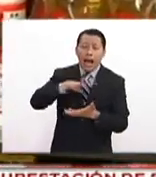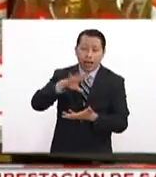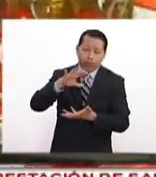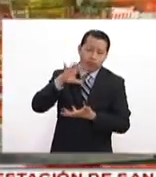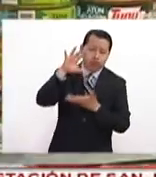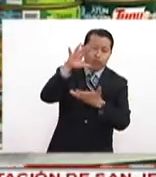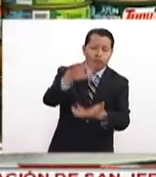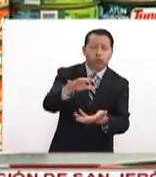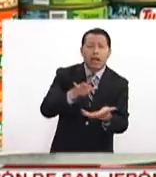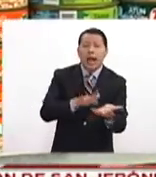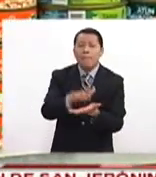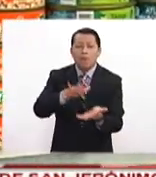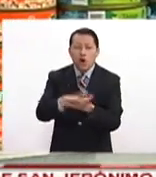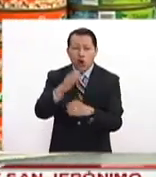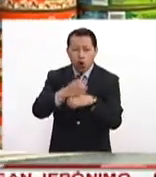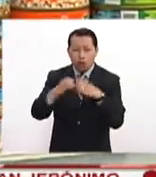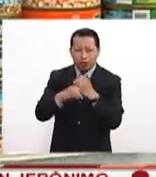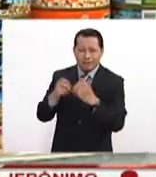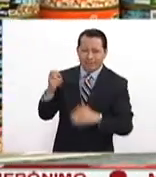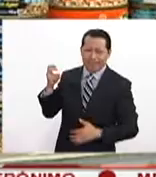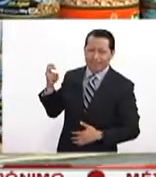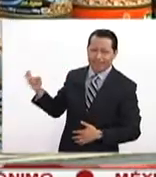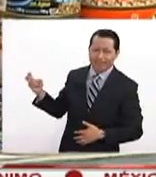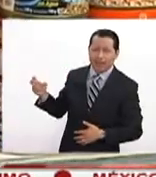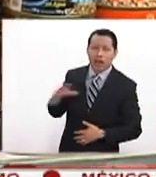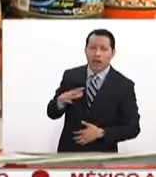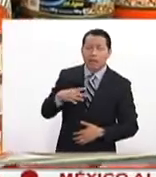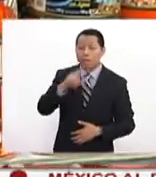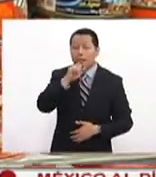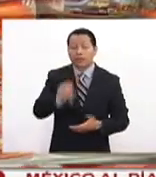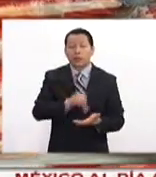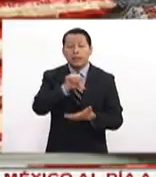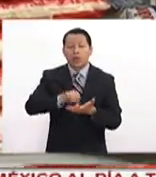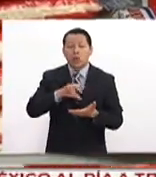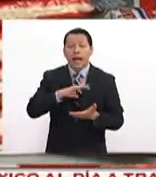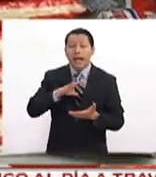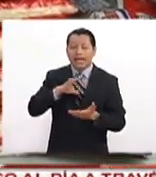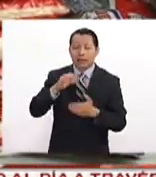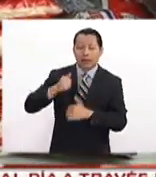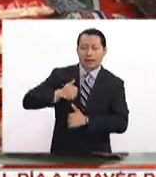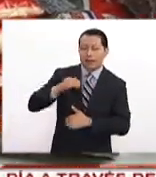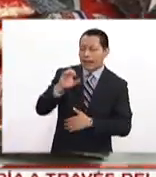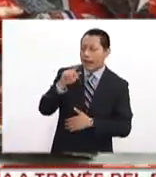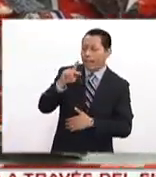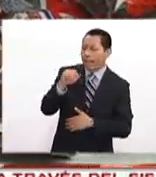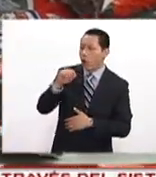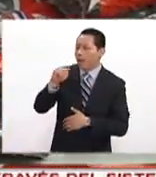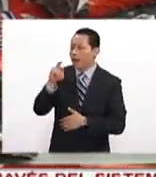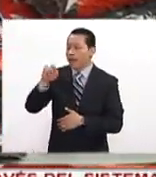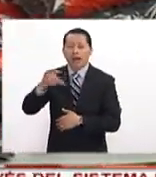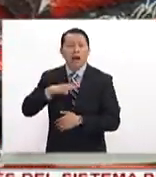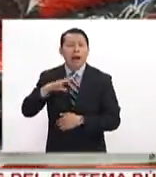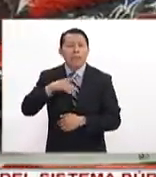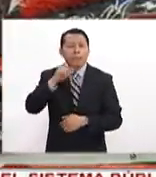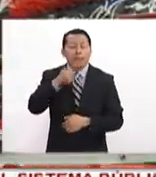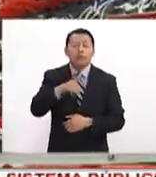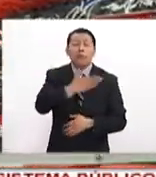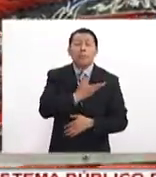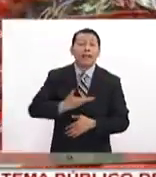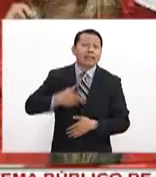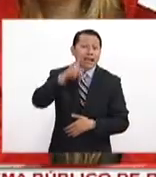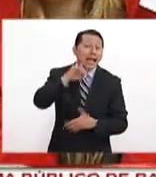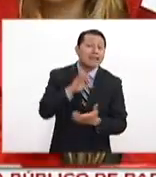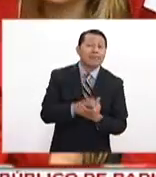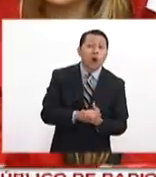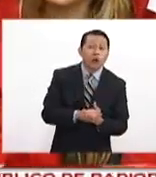y mandarlo a Oaxaca, Tabasco y Chiapas. Uno de estos centros, ubicado en Campo Marte, fue inaugurado por la primera dama, Angélica Rivera de Peña, quien